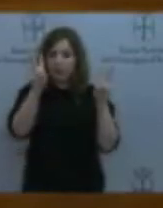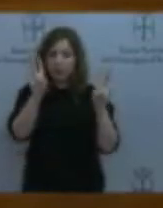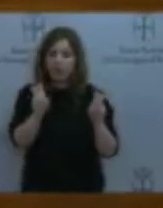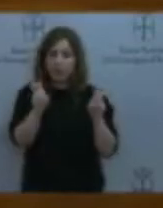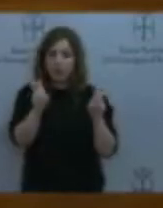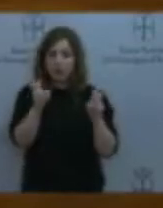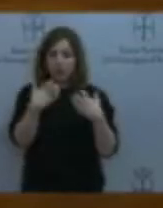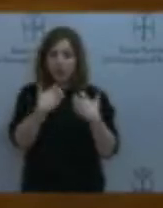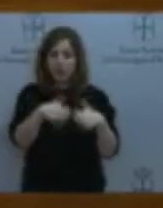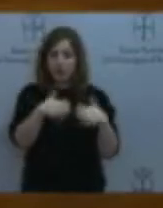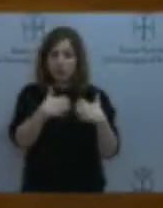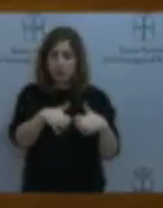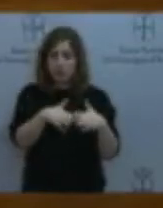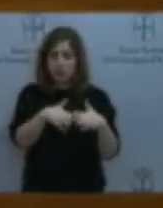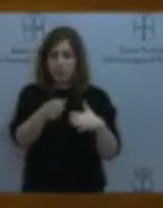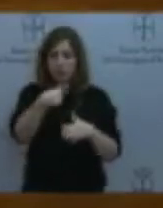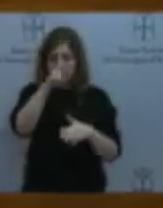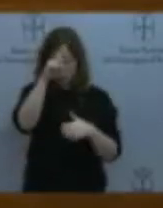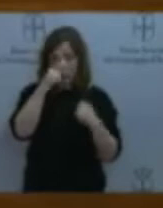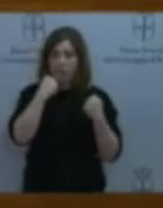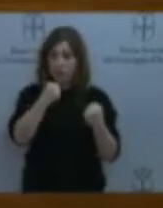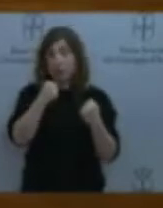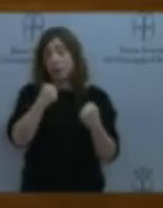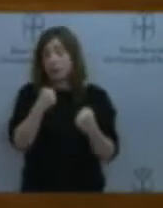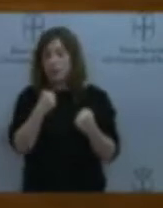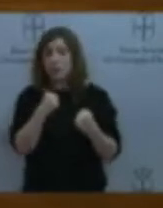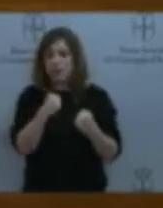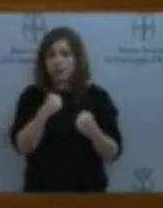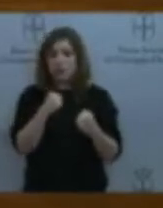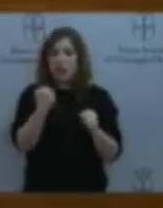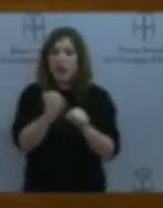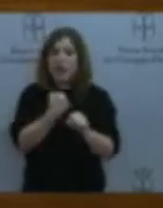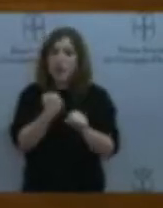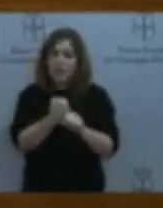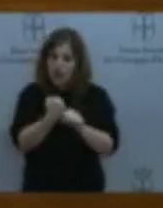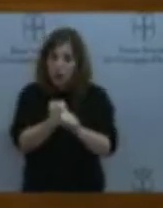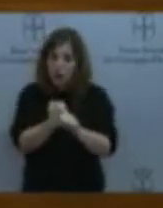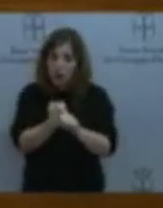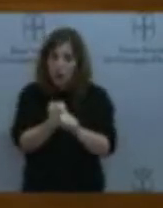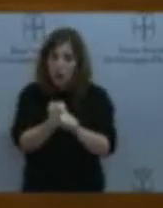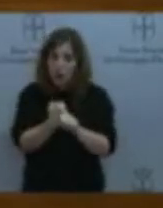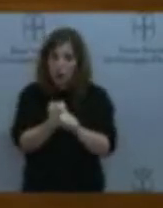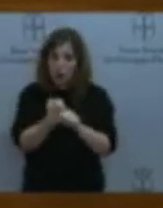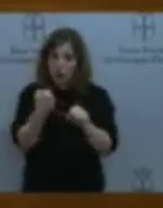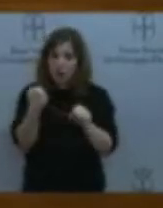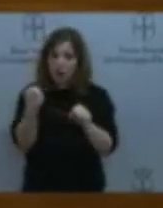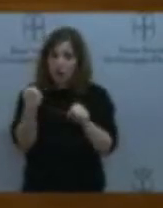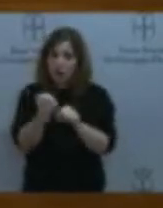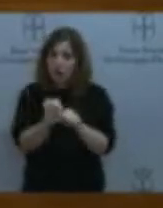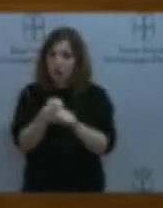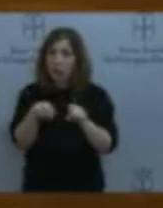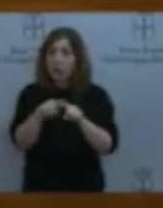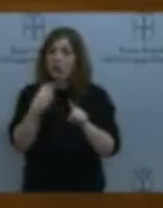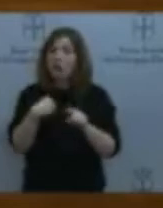de industria, vaya que sí nos preocupa el que el empleo quede en manos de empresas como Iberdrola.